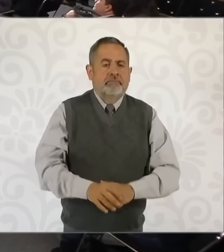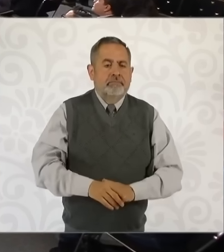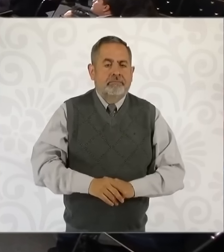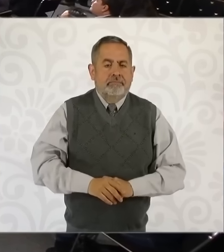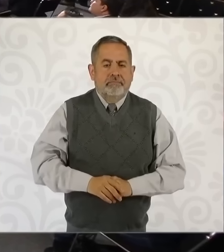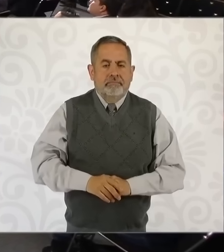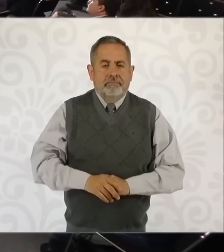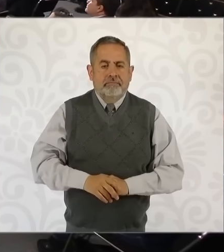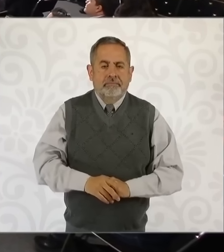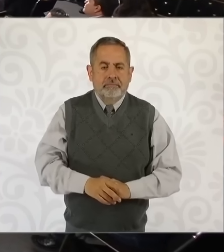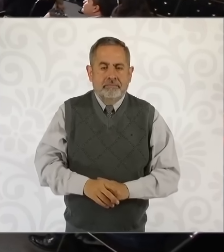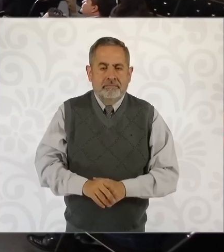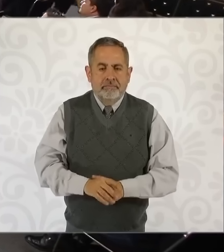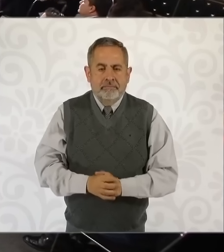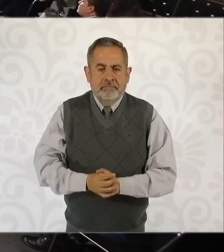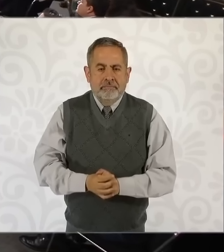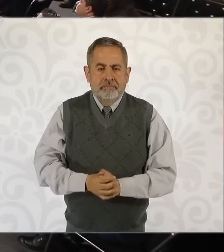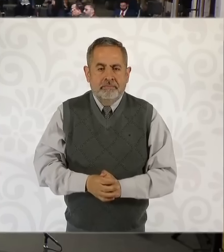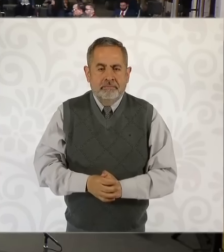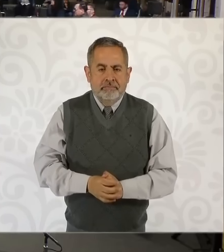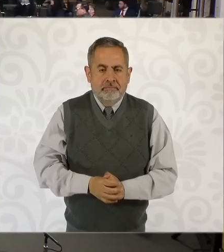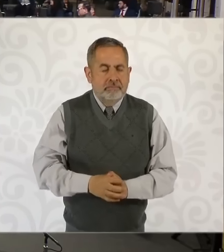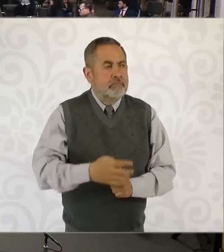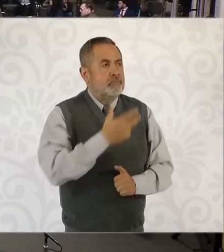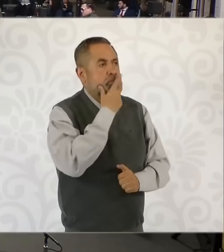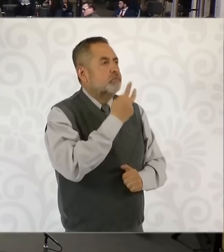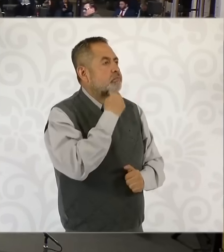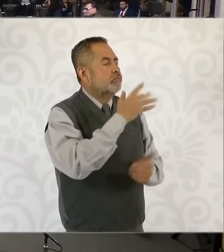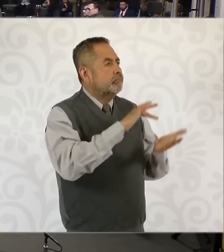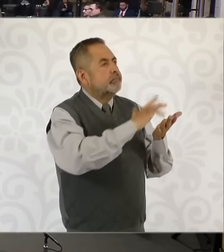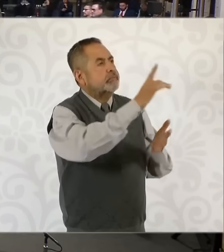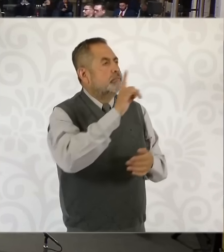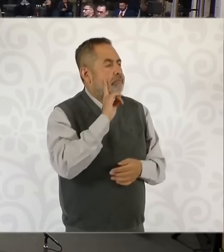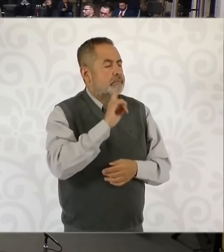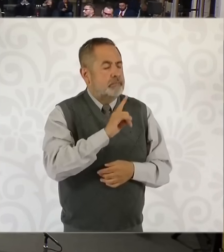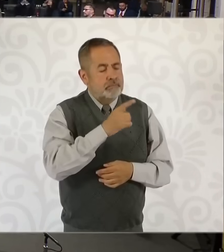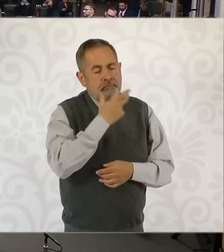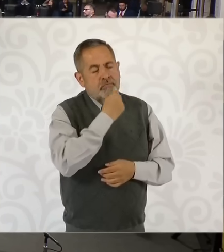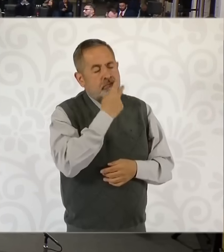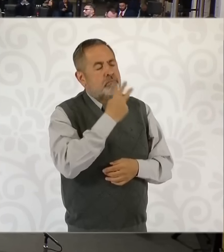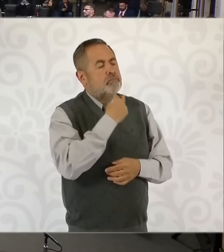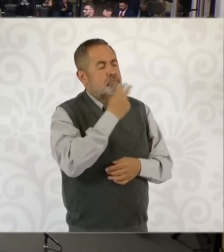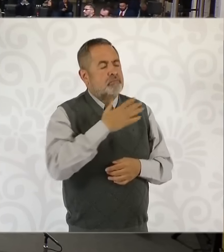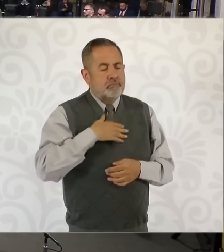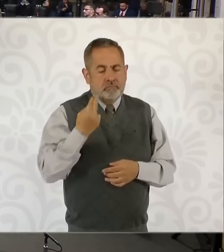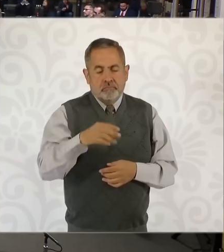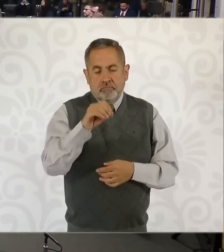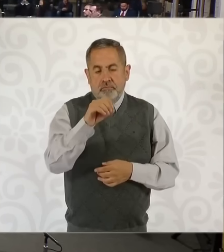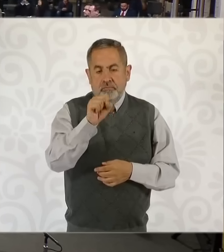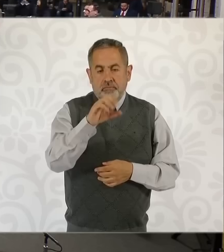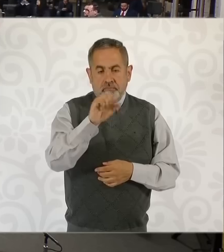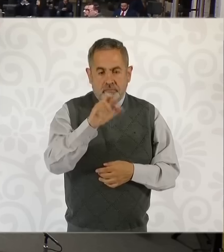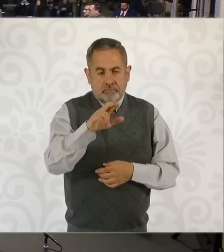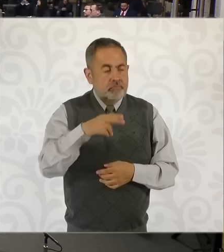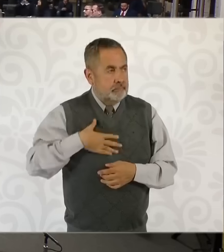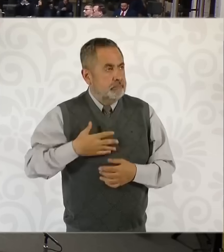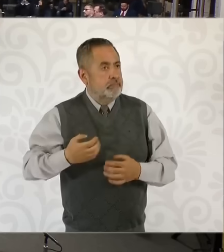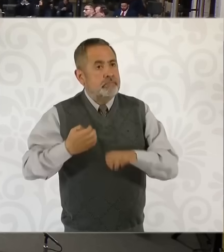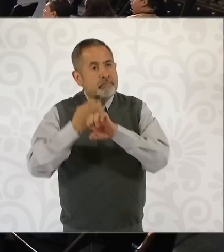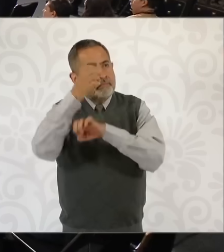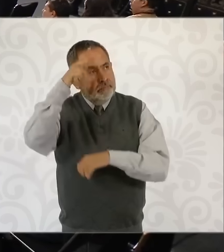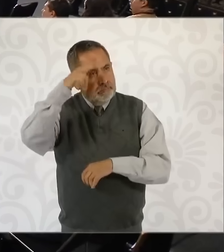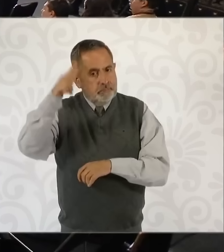acá. Gracias, Presidenta. Buen día. Óscar Zamudio para Sagacín del Estado de Hidalgo. Ayer presentaba usted